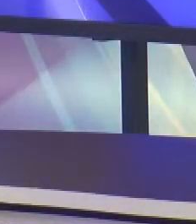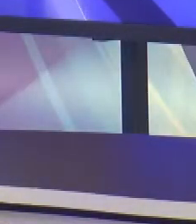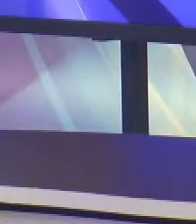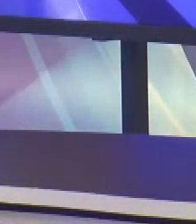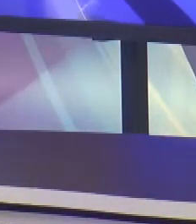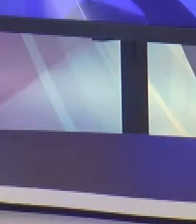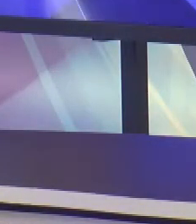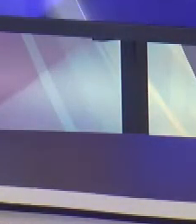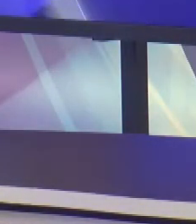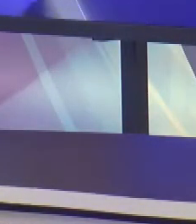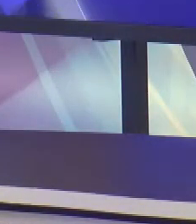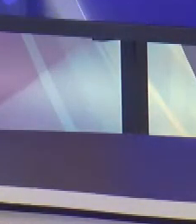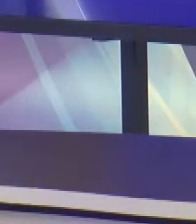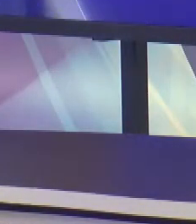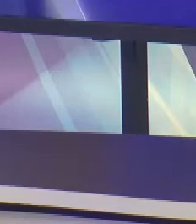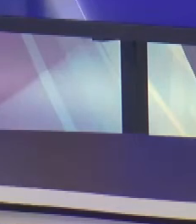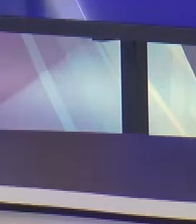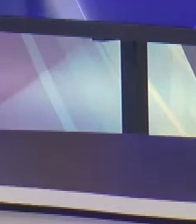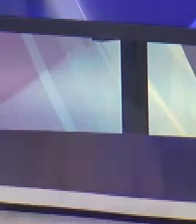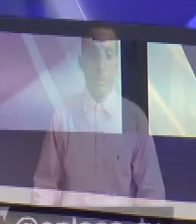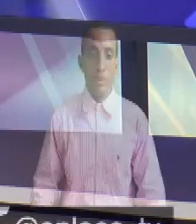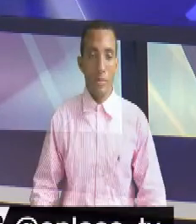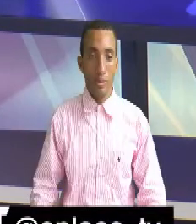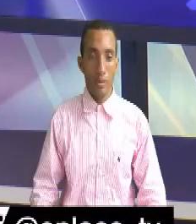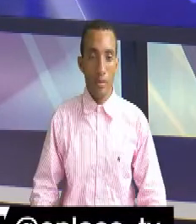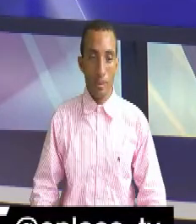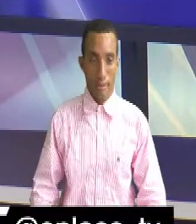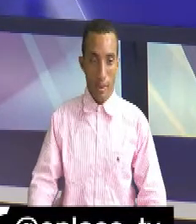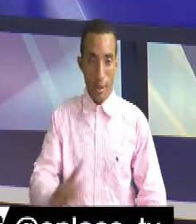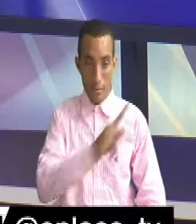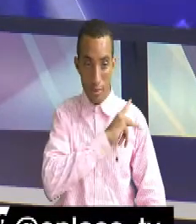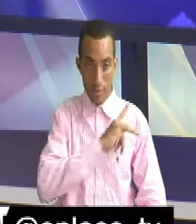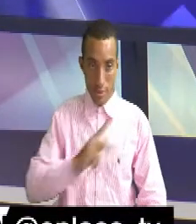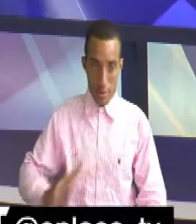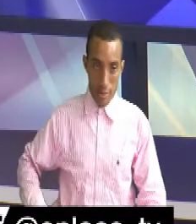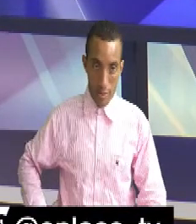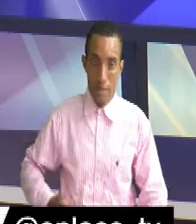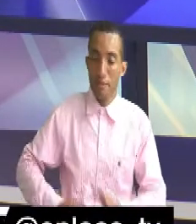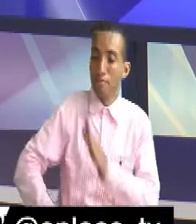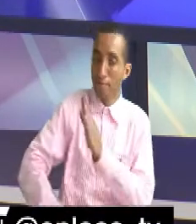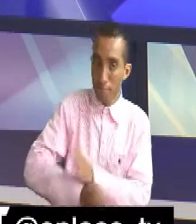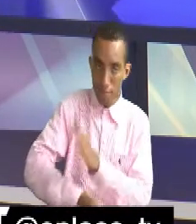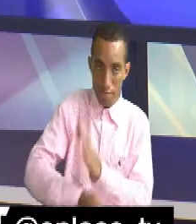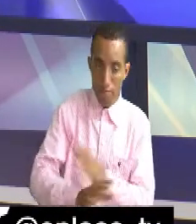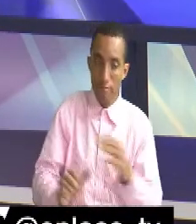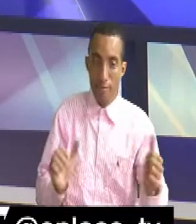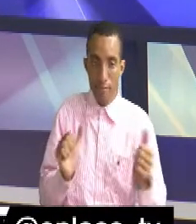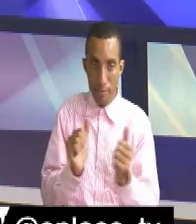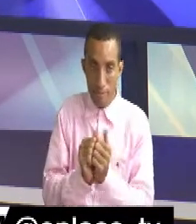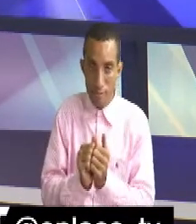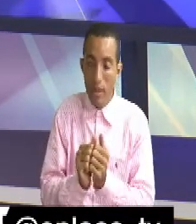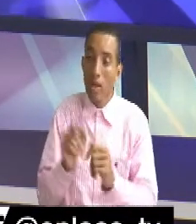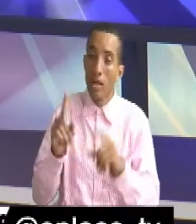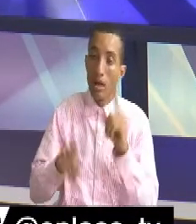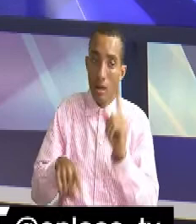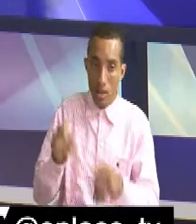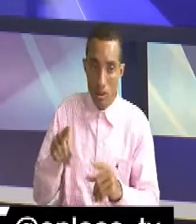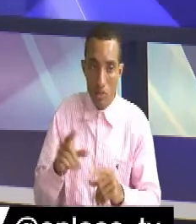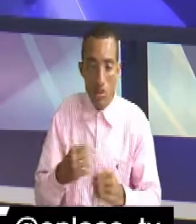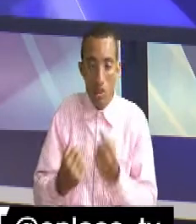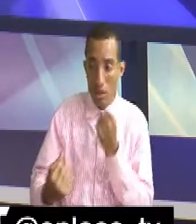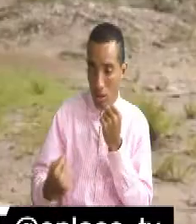Continuamos con más información. La Personería Municipal continúa acompañando a usuarios de servicios públicos que acuden ante el Ministerio Público en busca de su